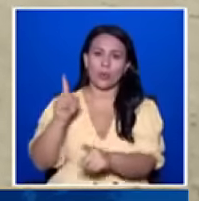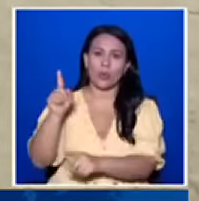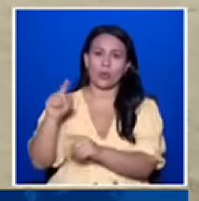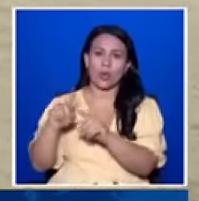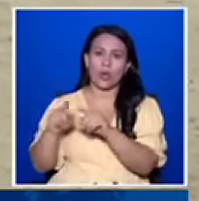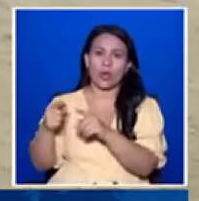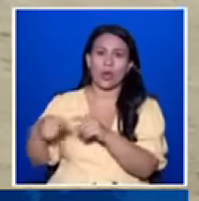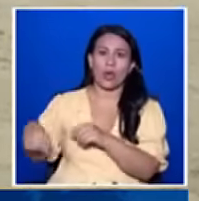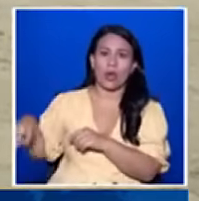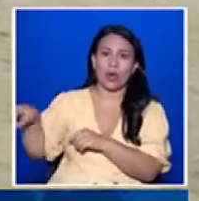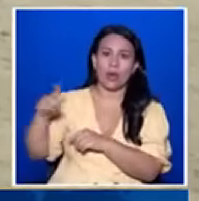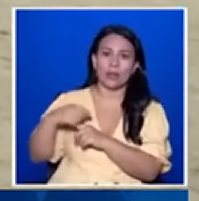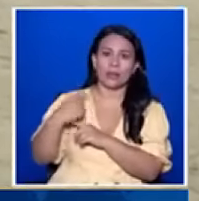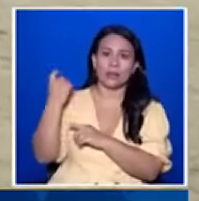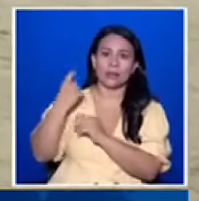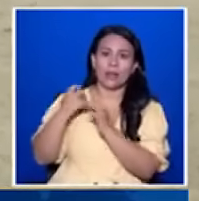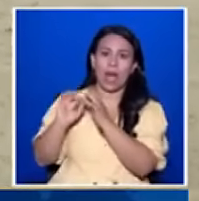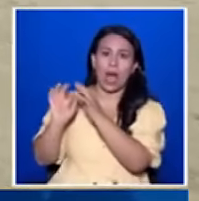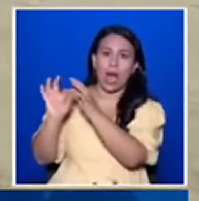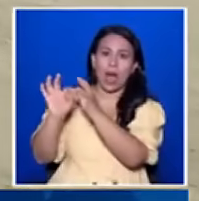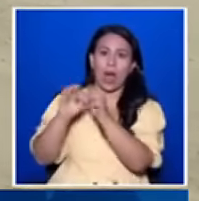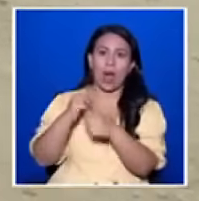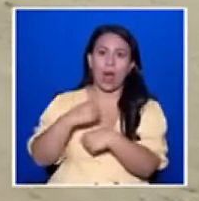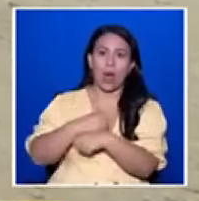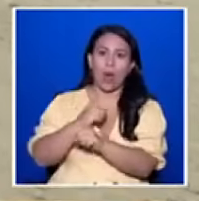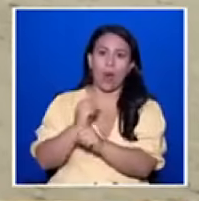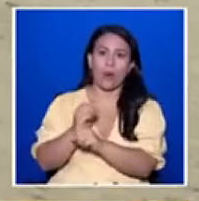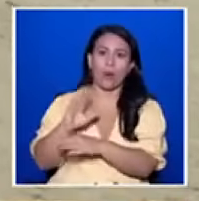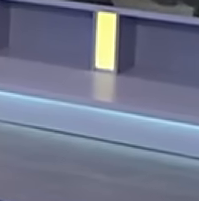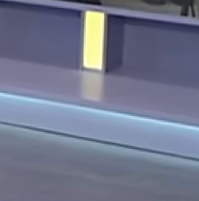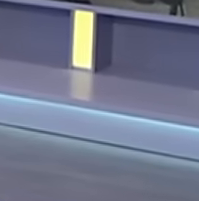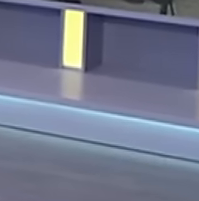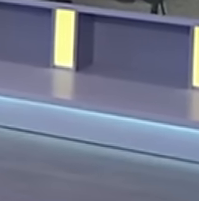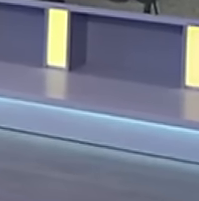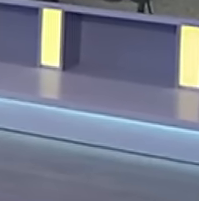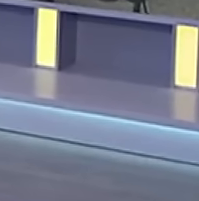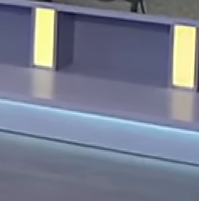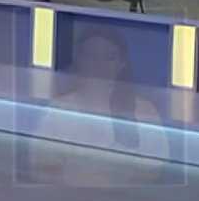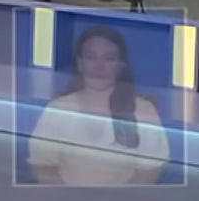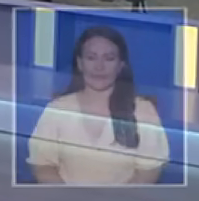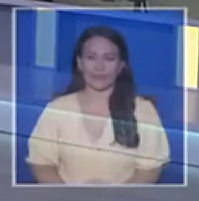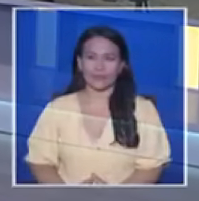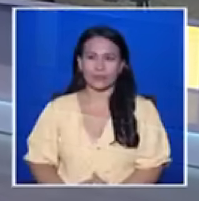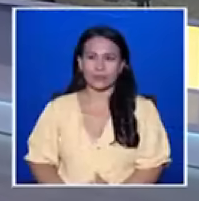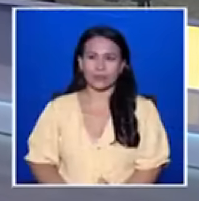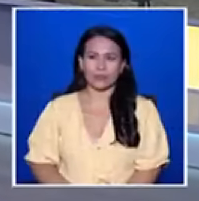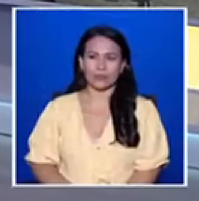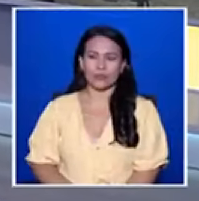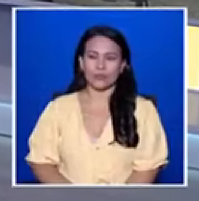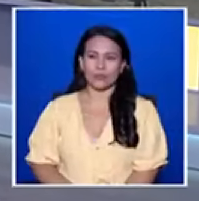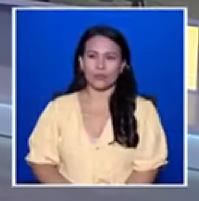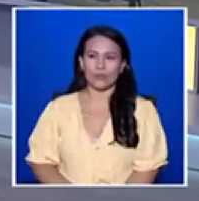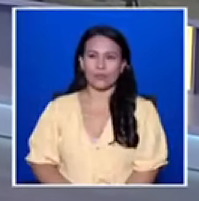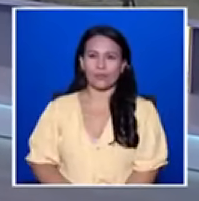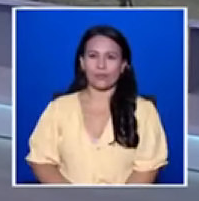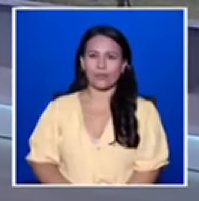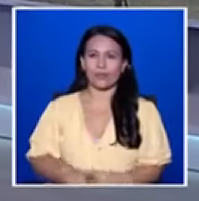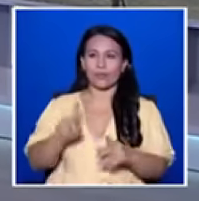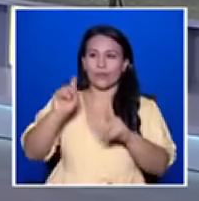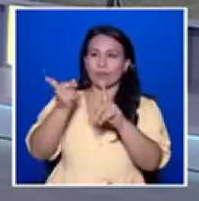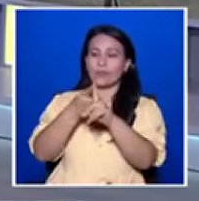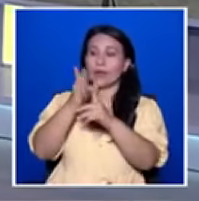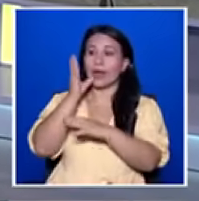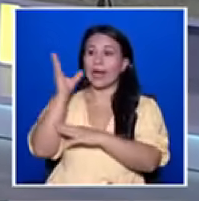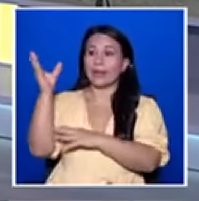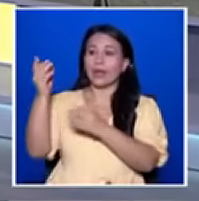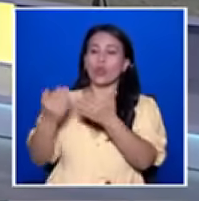1, requieren la intervención y obras en este sector de Durán. La sede del primer festival intercolegial de coros,